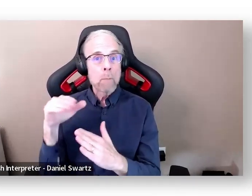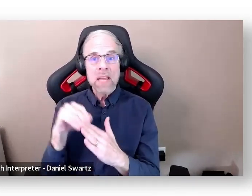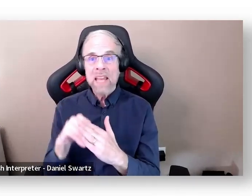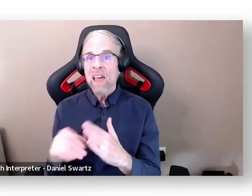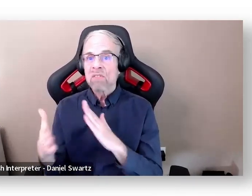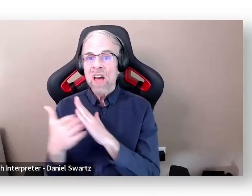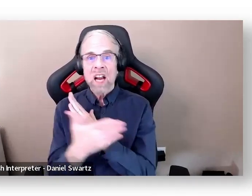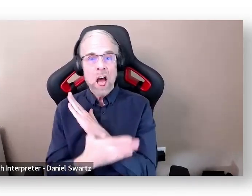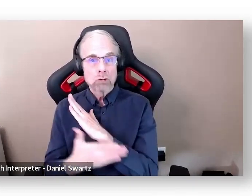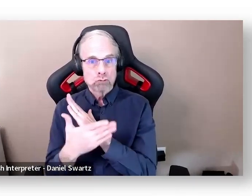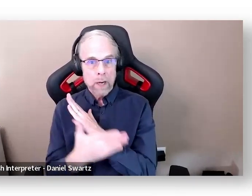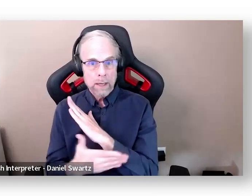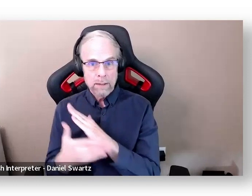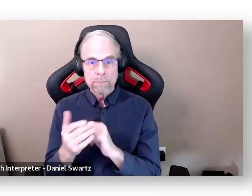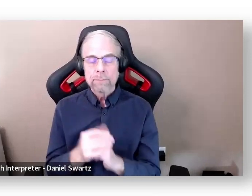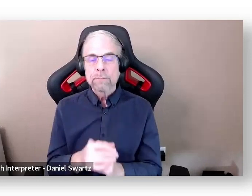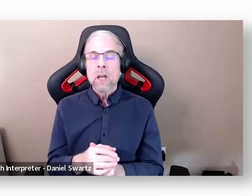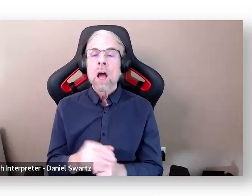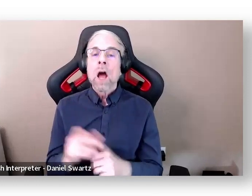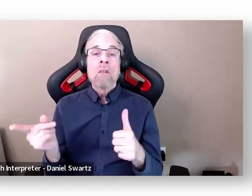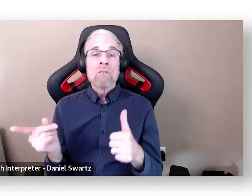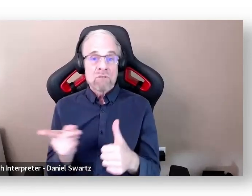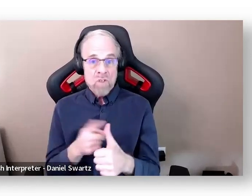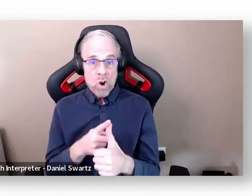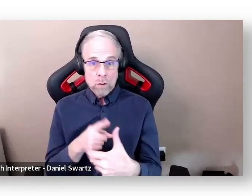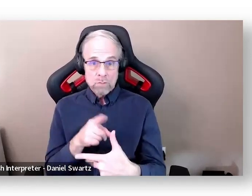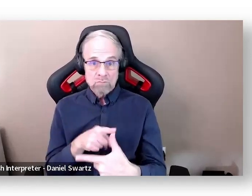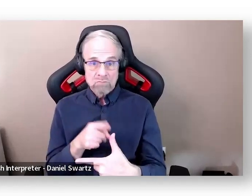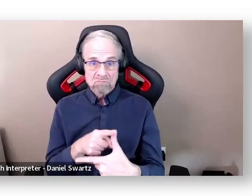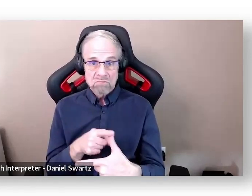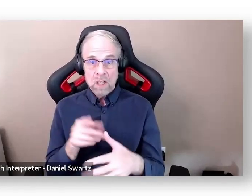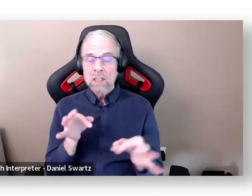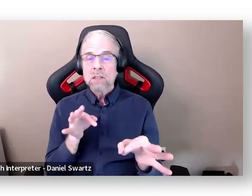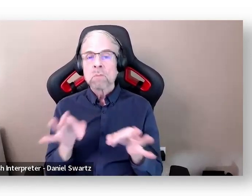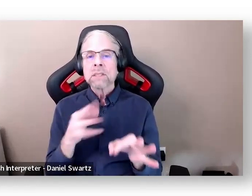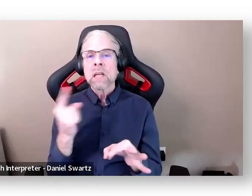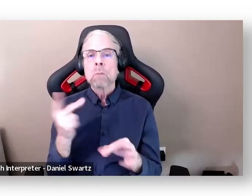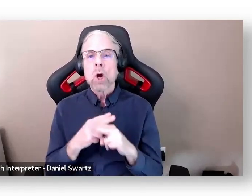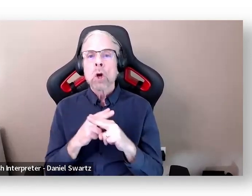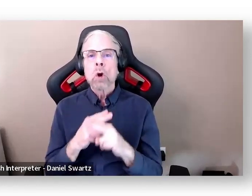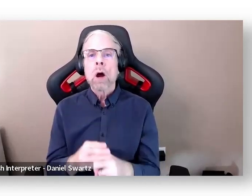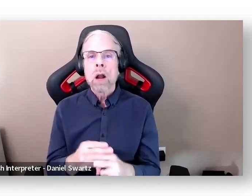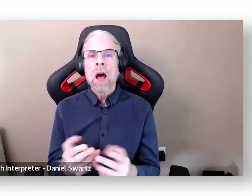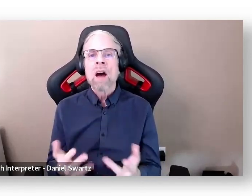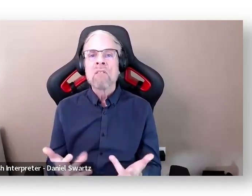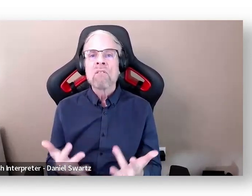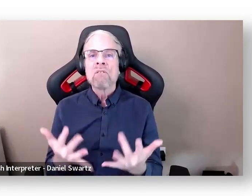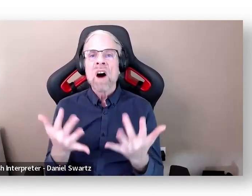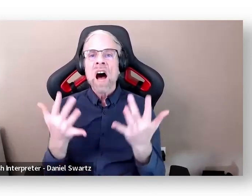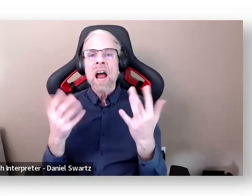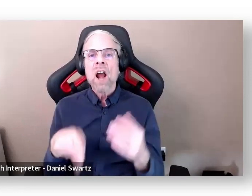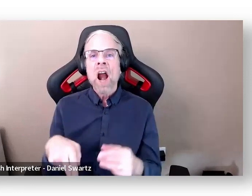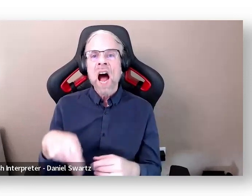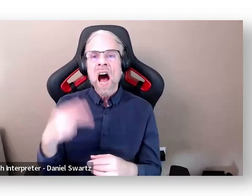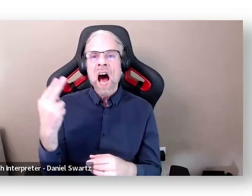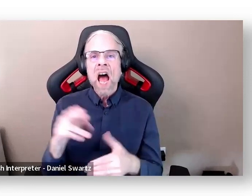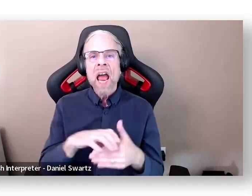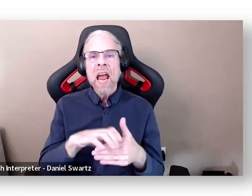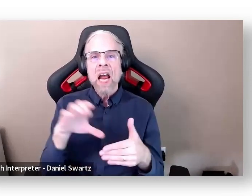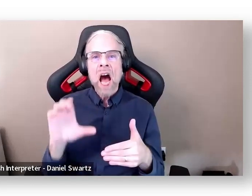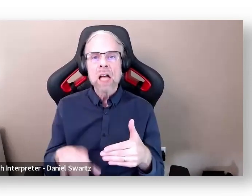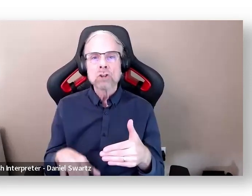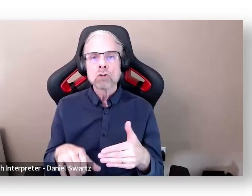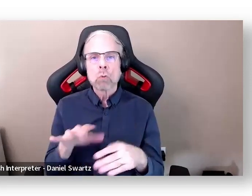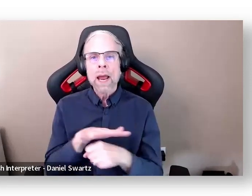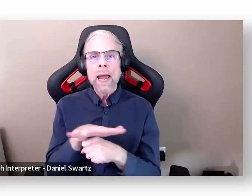es un líder en mitigación de incendios forestales. Un estudio que recientemente incluyó un plan de mitigación de incendios forestales de Arizona en clasificación